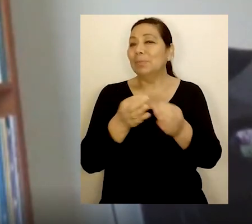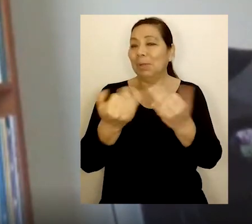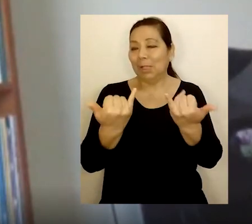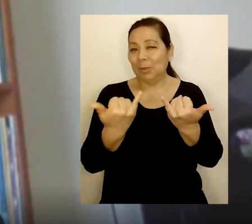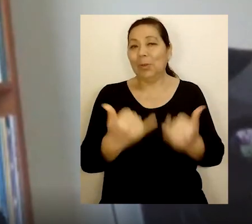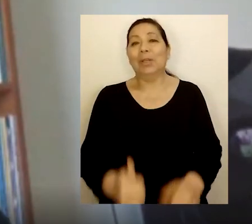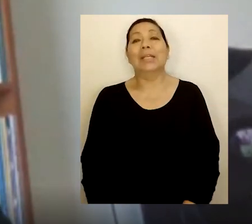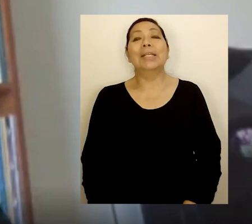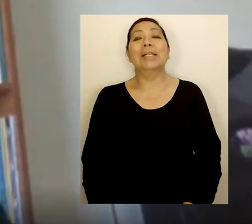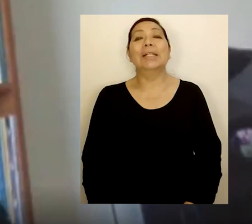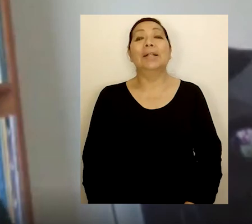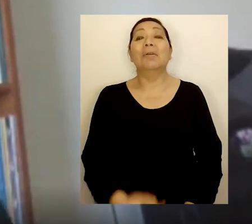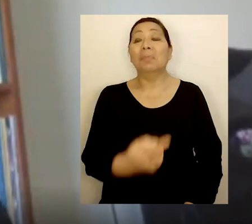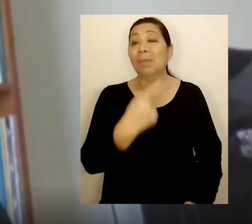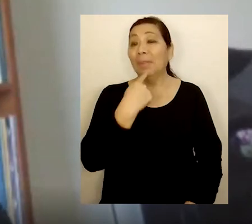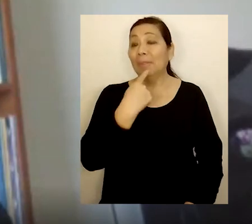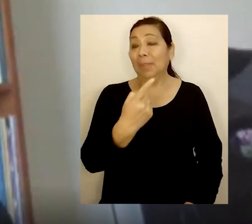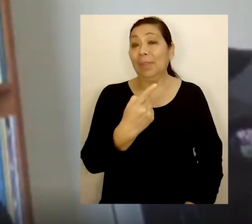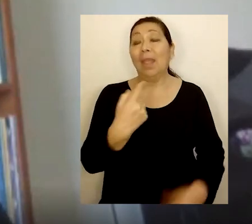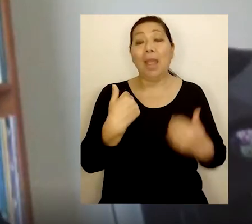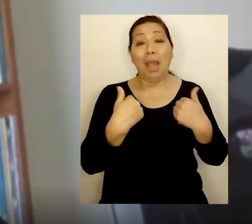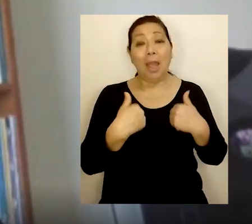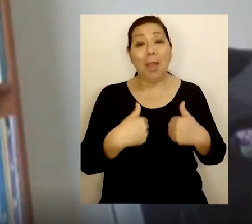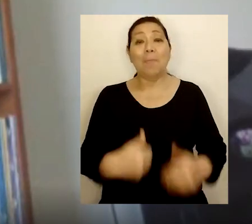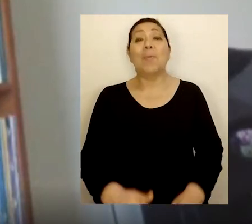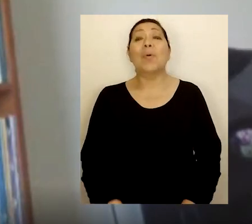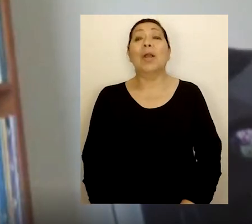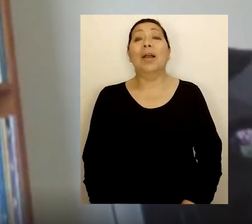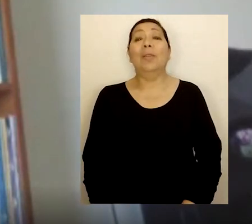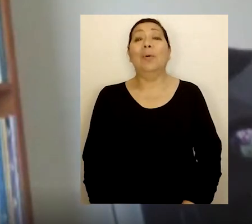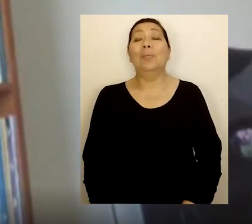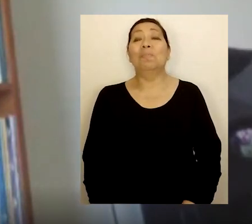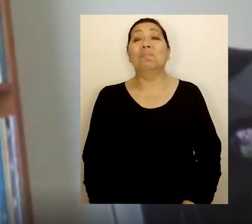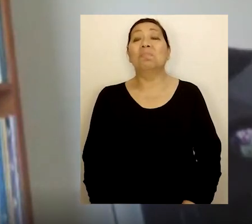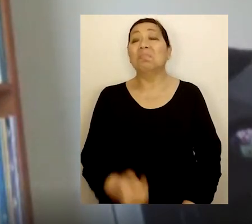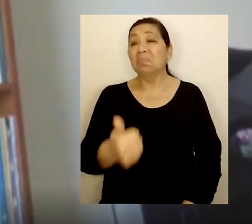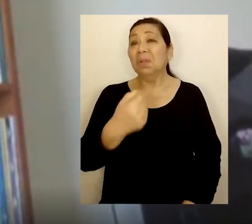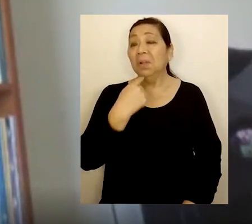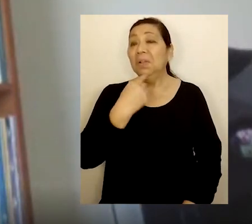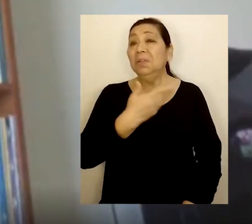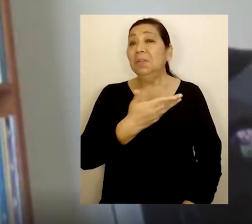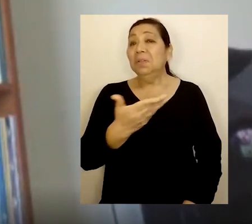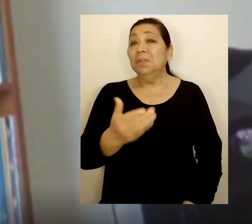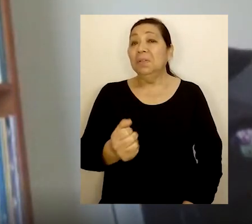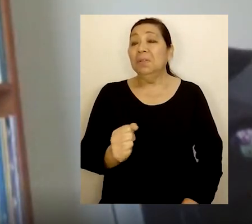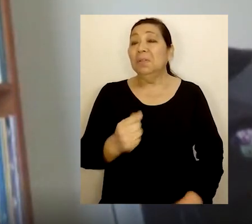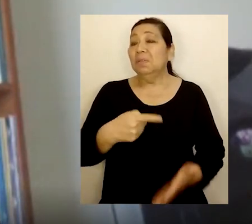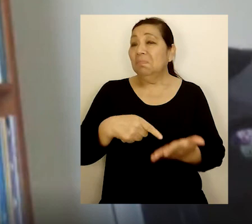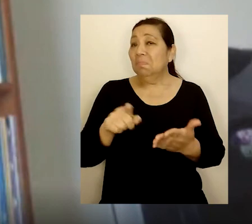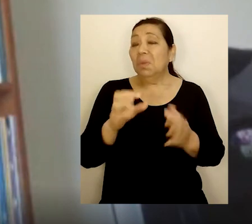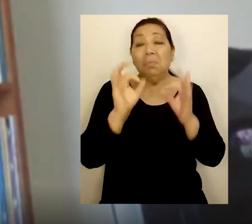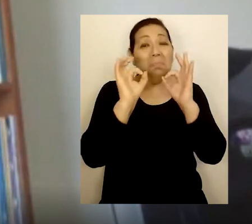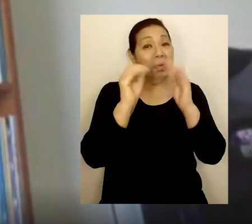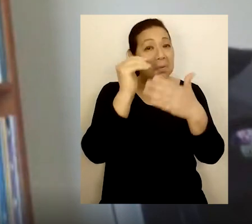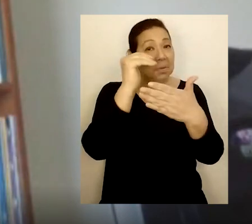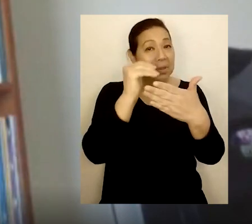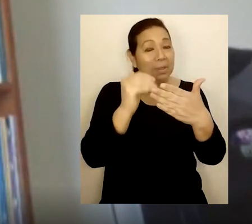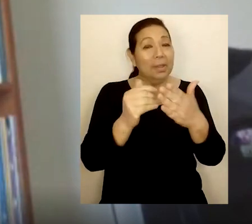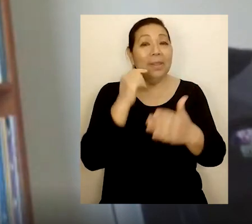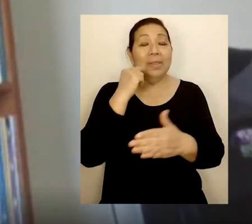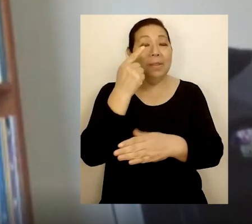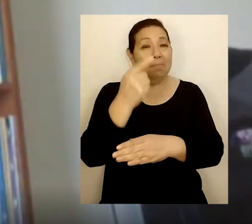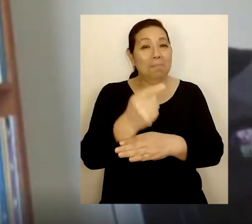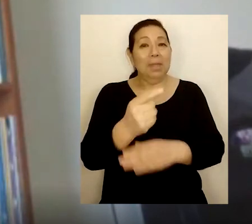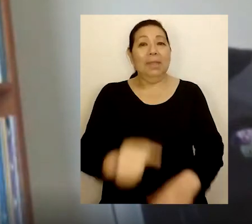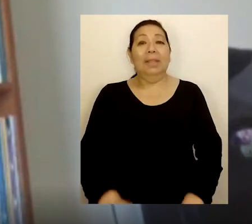argumentos. Como bien señala el señor abogado, señores magistrados, en el caso puntual, el objeto de la